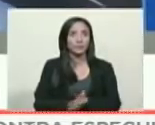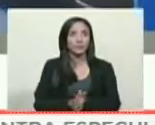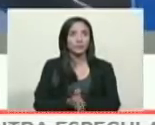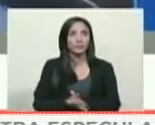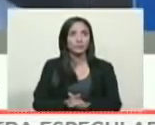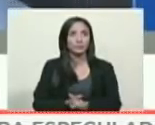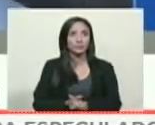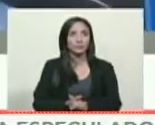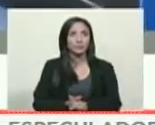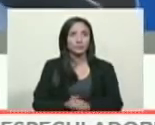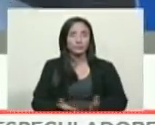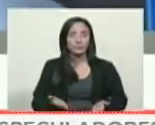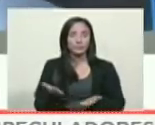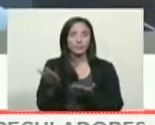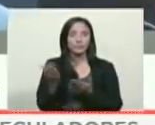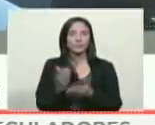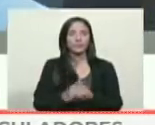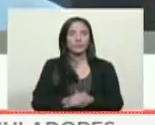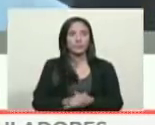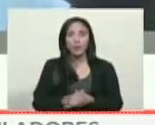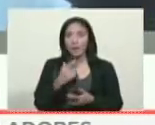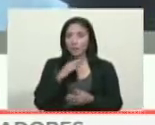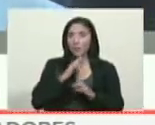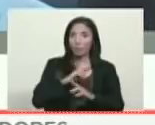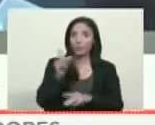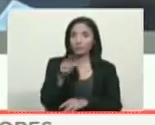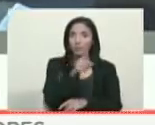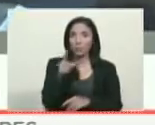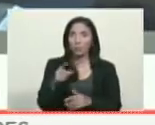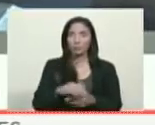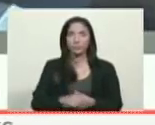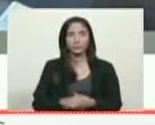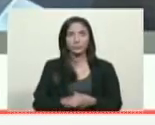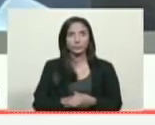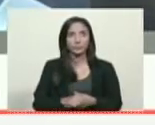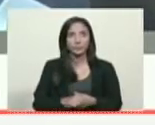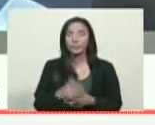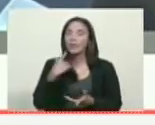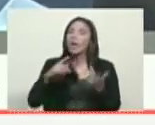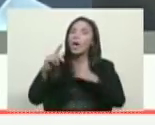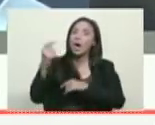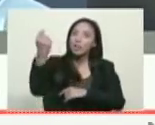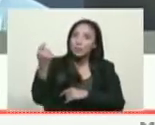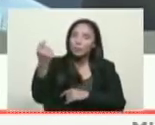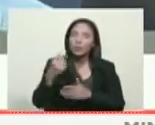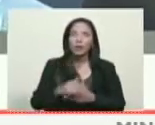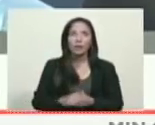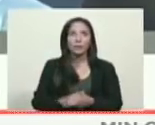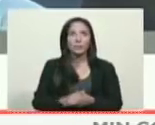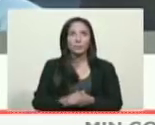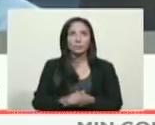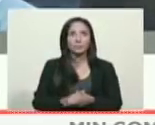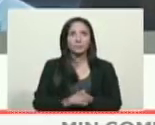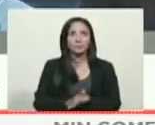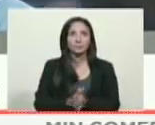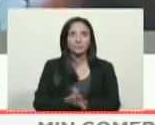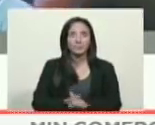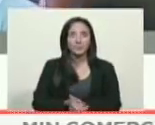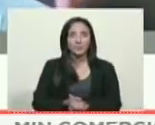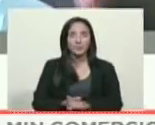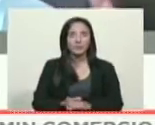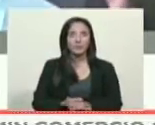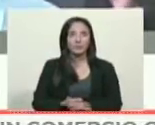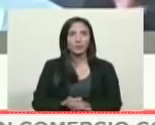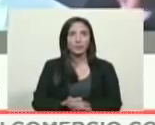Señor diputado interino Juan Guaidó. Señor diputado no interino porque no se ha autoproclamado de nada,